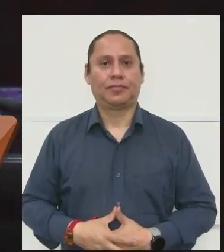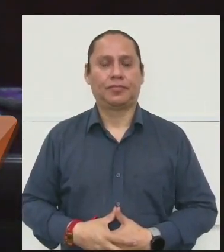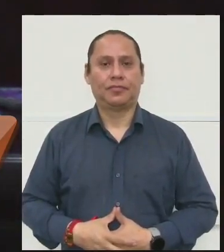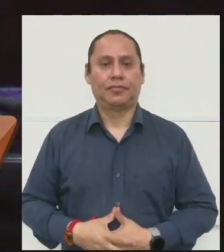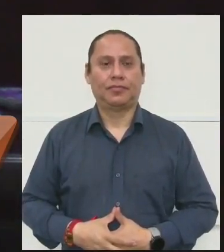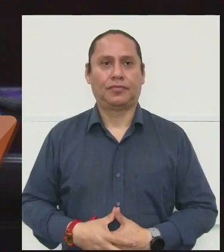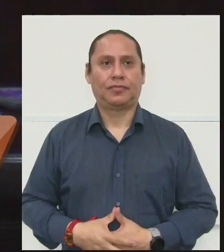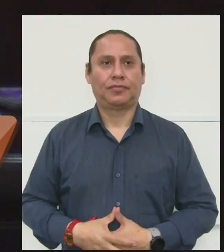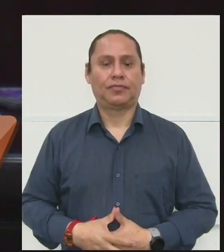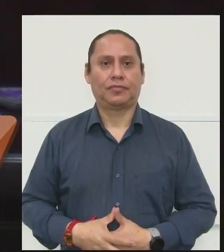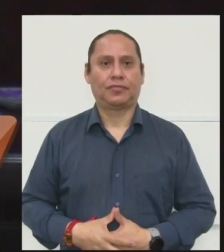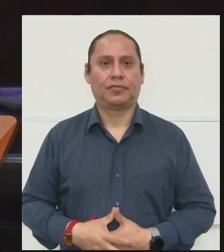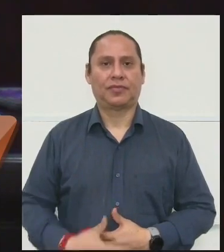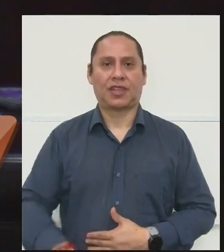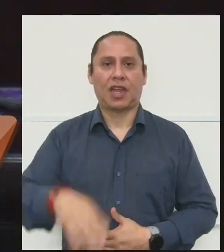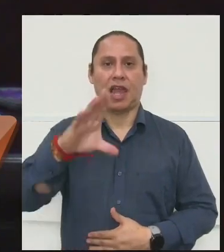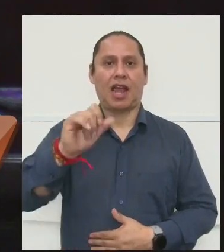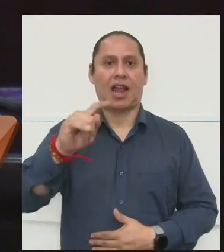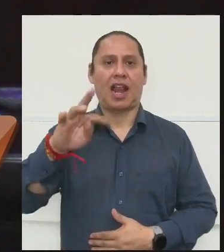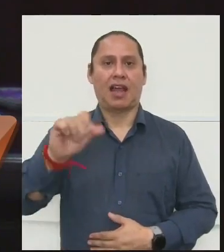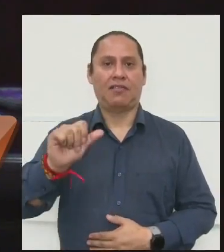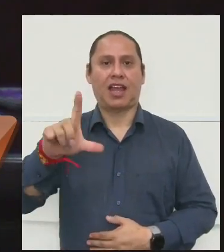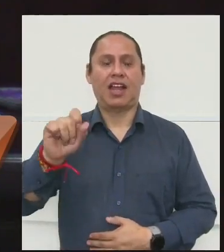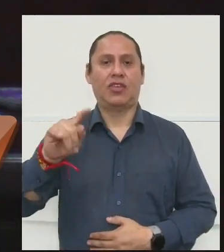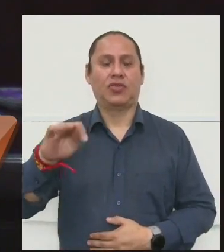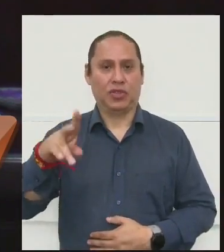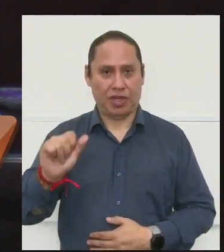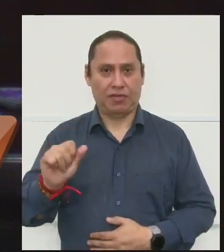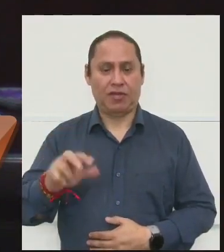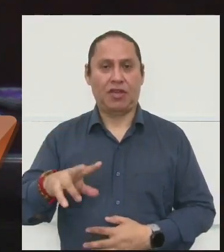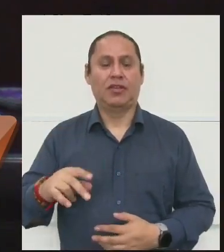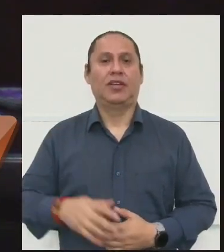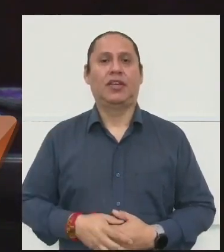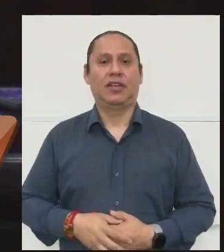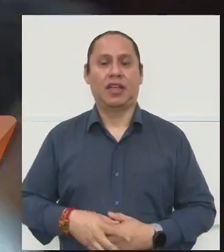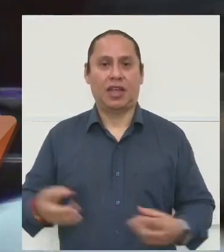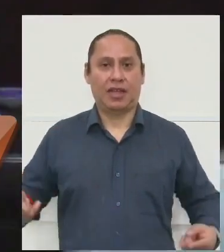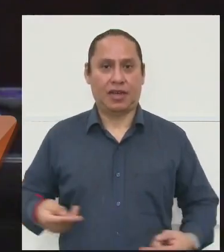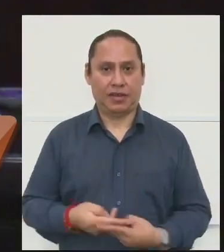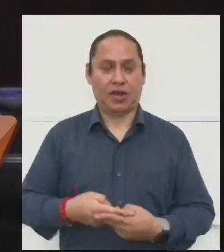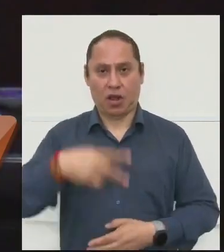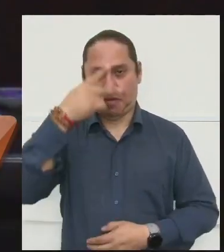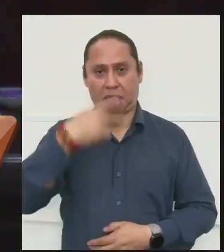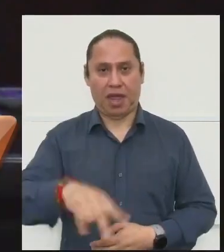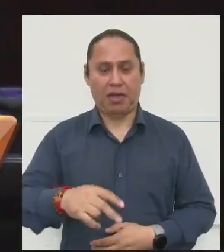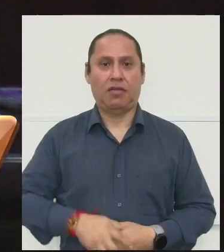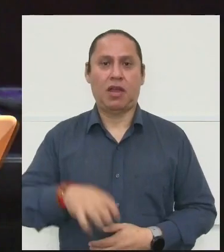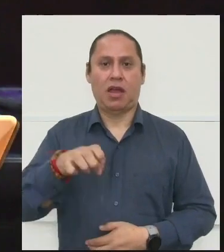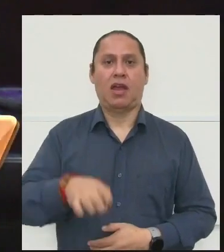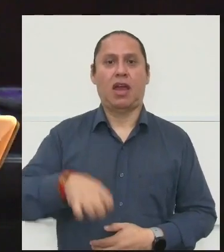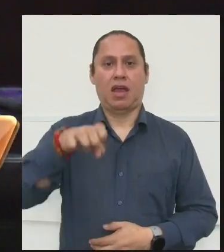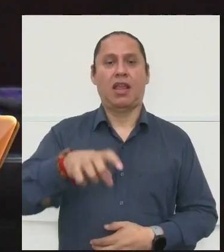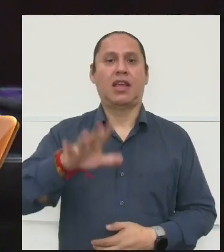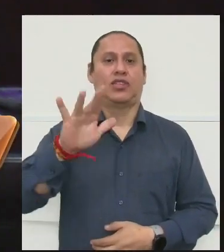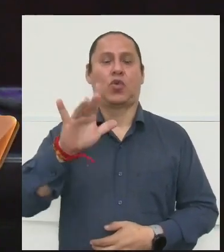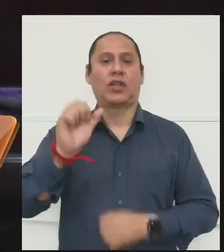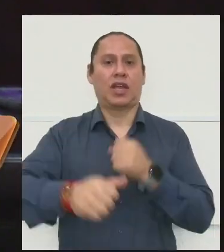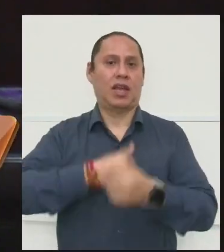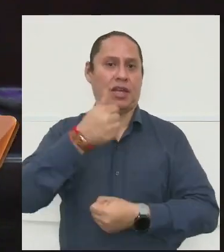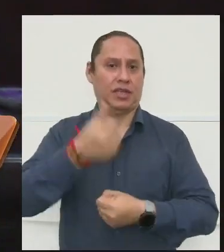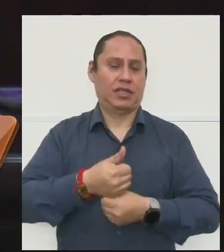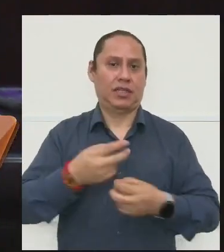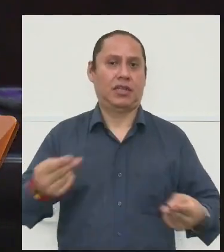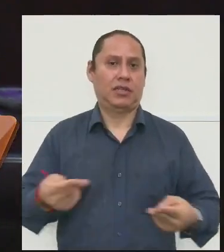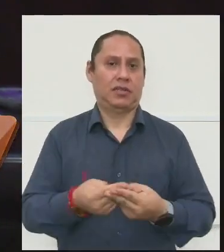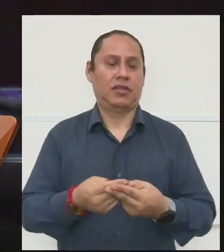Chiapas Claudia Lucía Domínguez Acuña nacionalidad mexicana edad 50 años lugar de